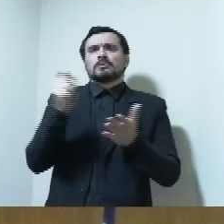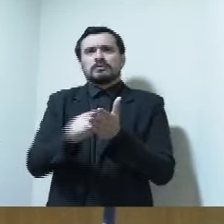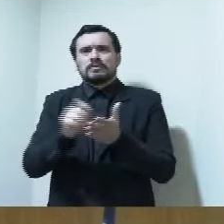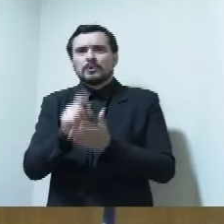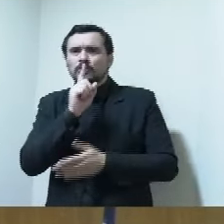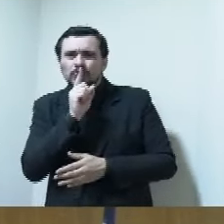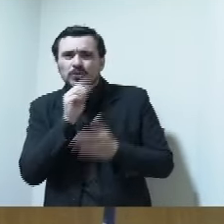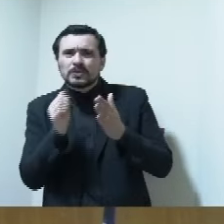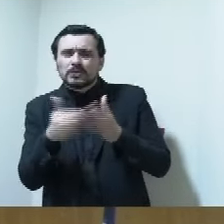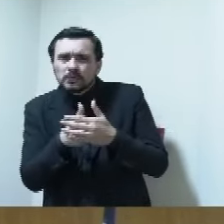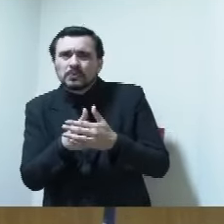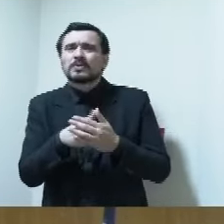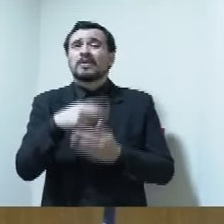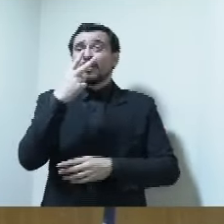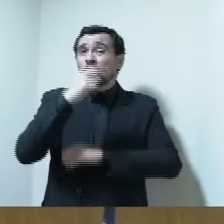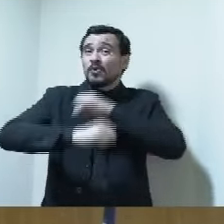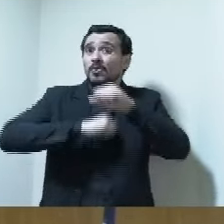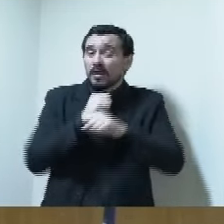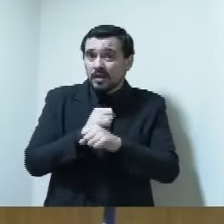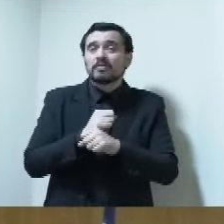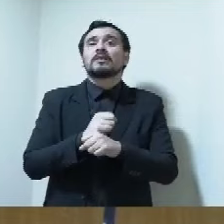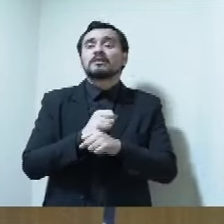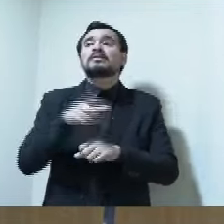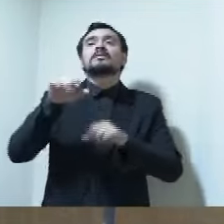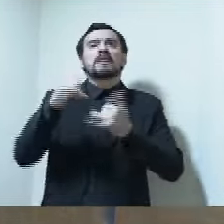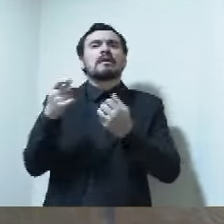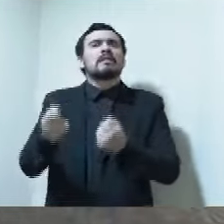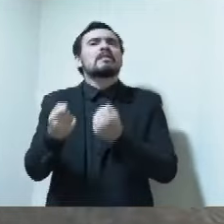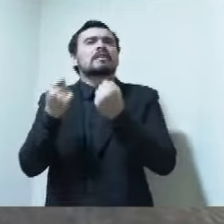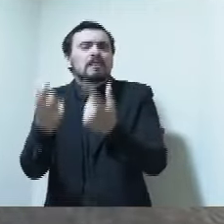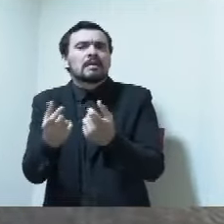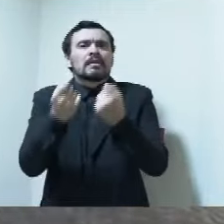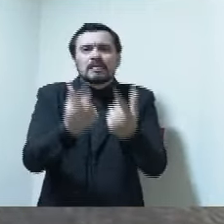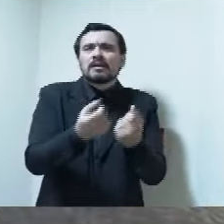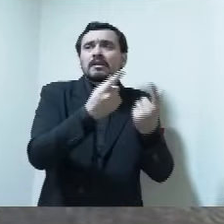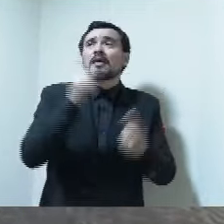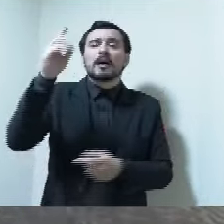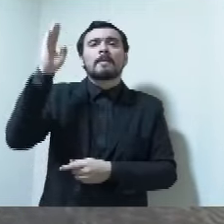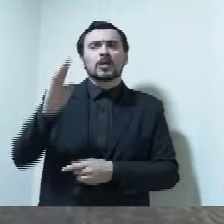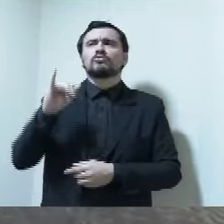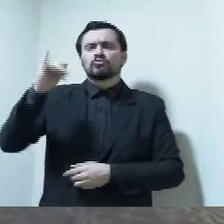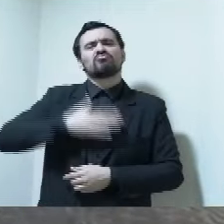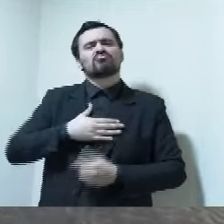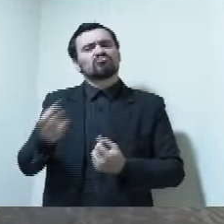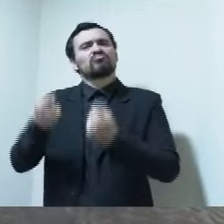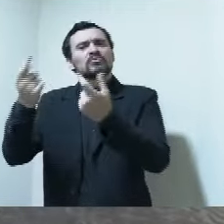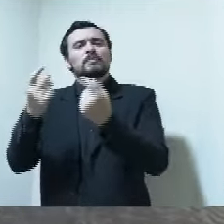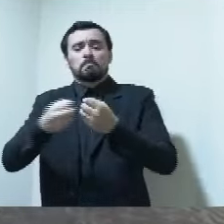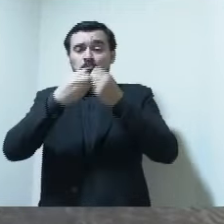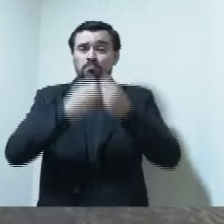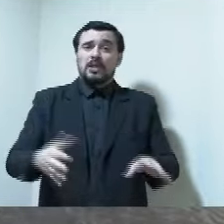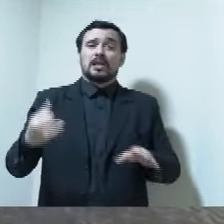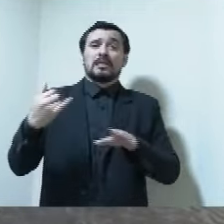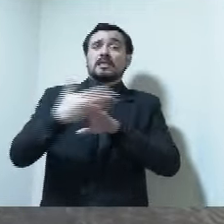nos enteramos que en 2 años consecutivos se había cedido ante las pretensiones de Brasil, causando una pérdida de ingresos